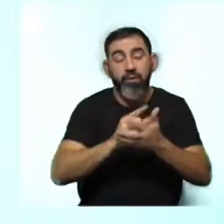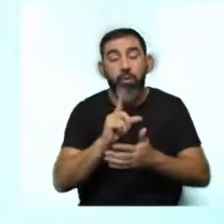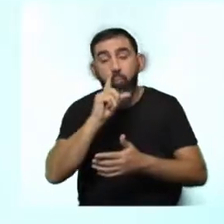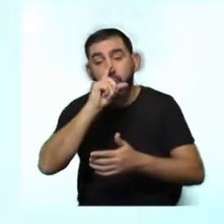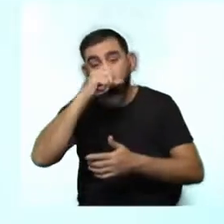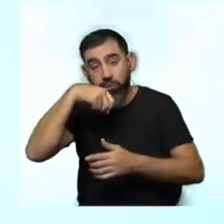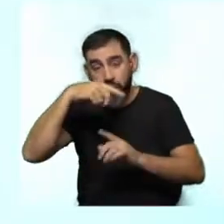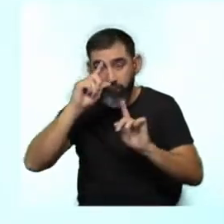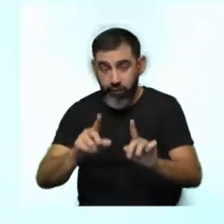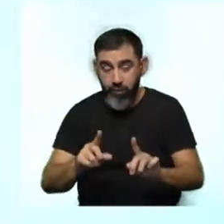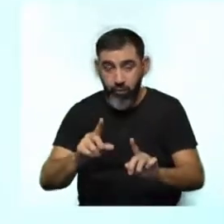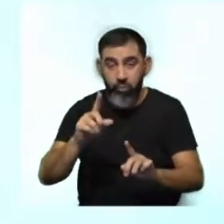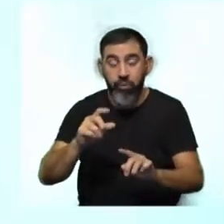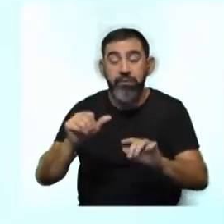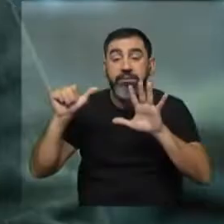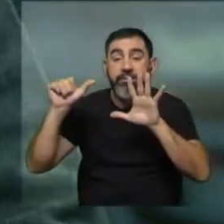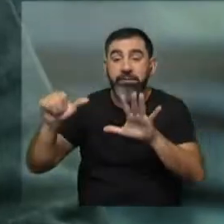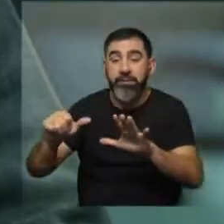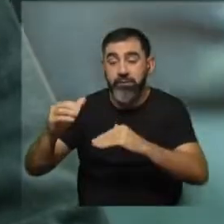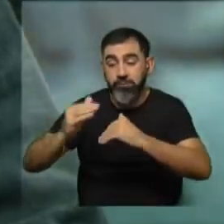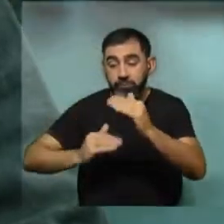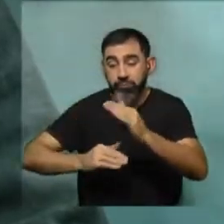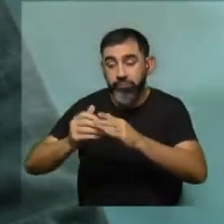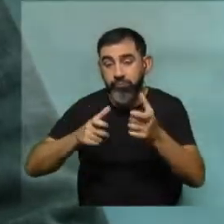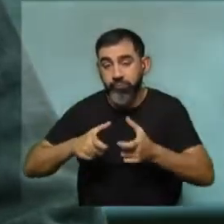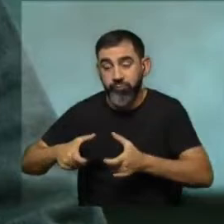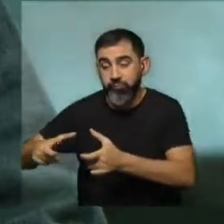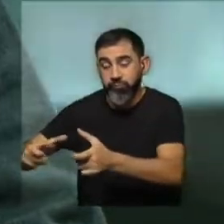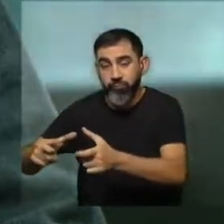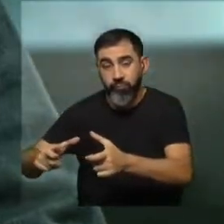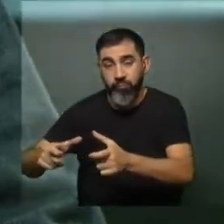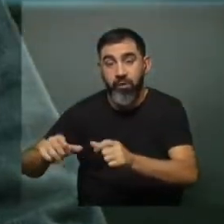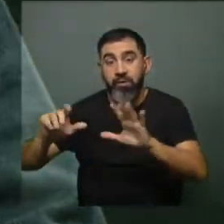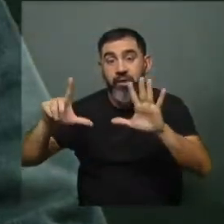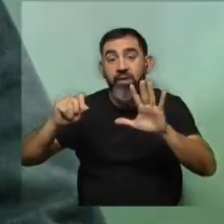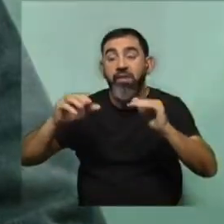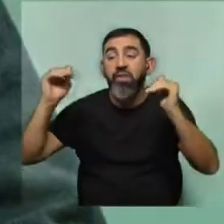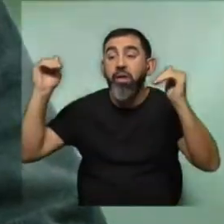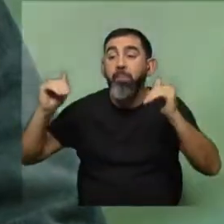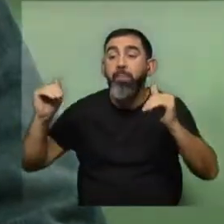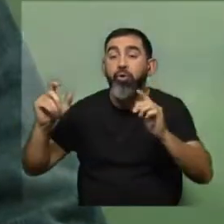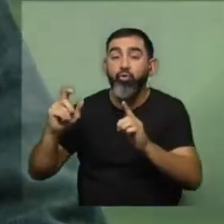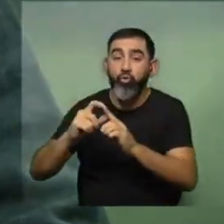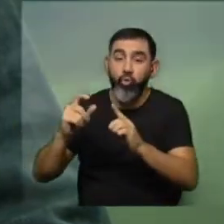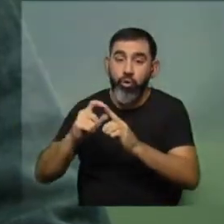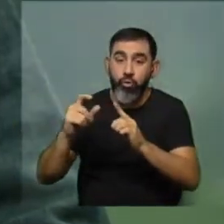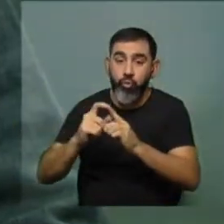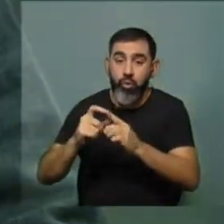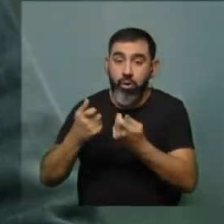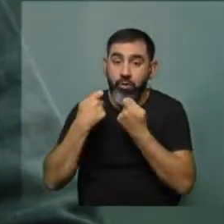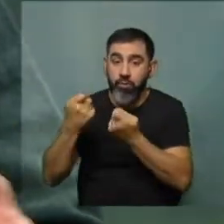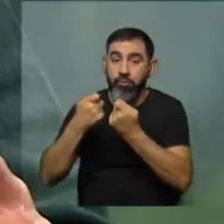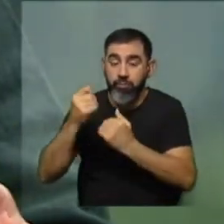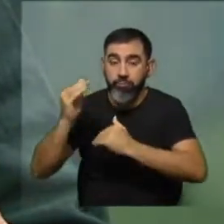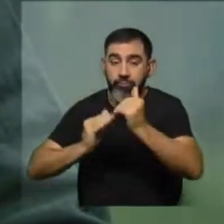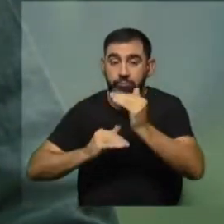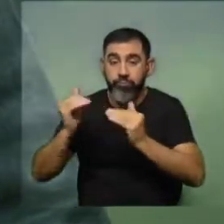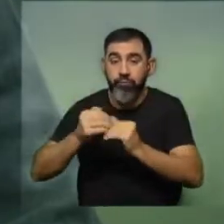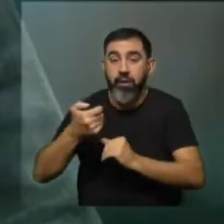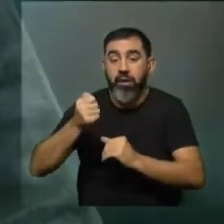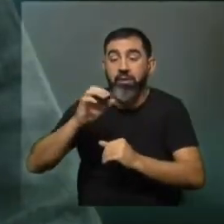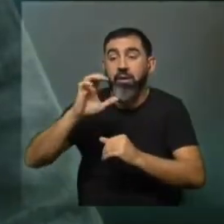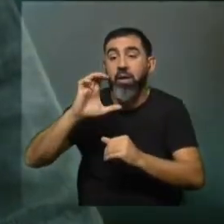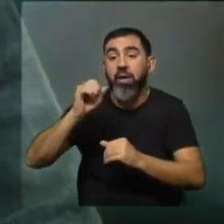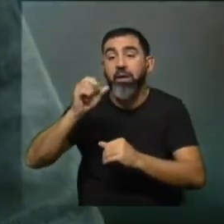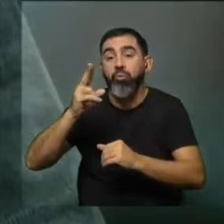claro. La sexta línea que se construyó hace no muchos años, costó 70 millones de dólares, es un monto equivalente casi a Casupá,